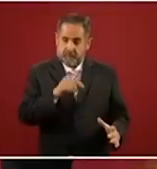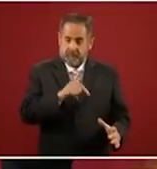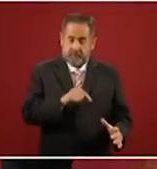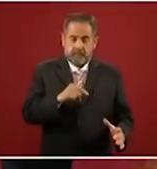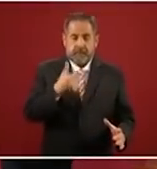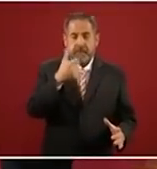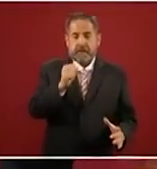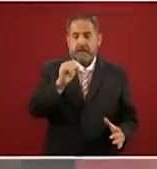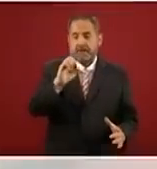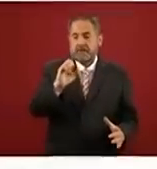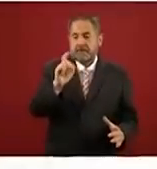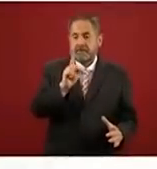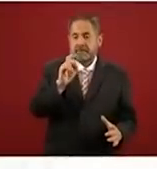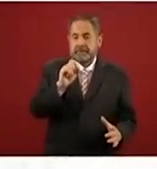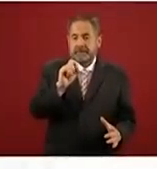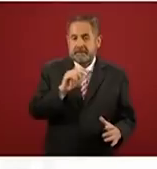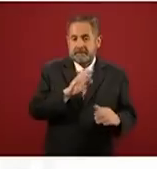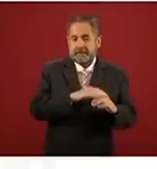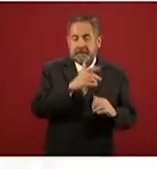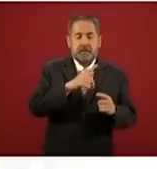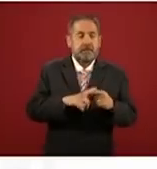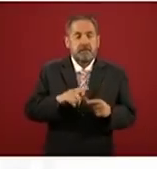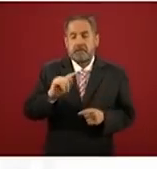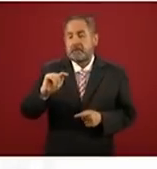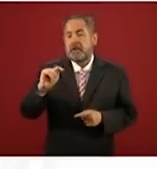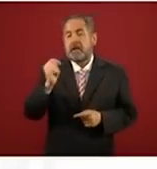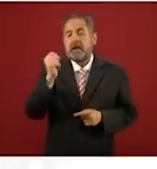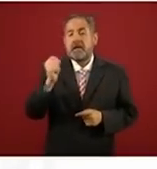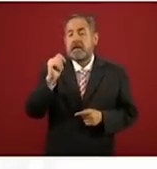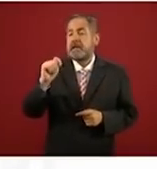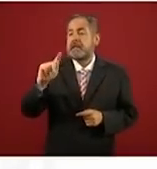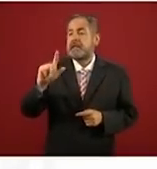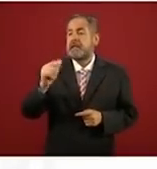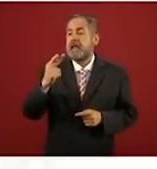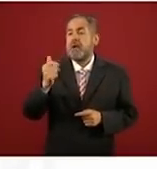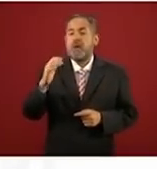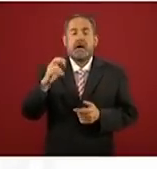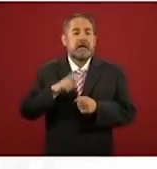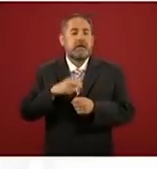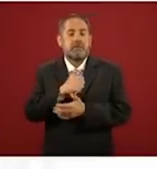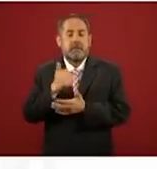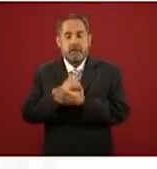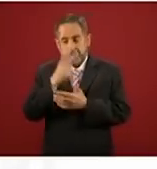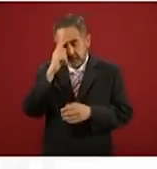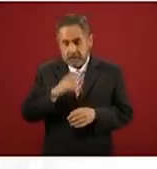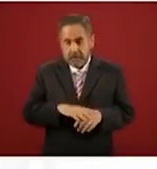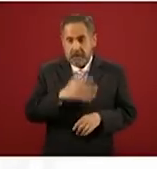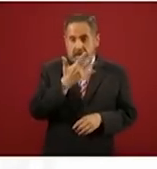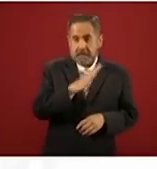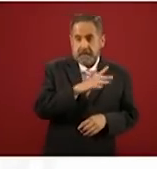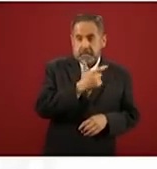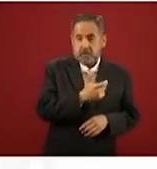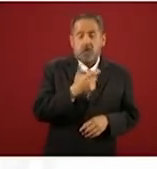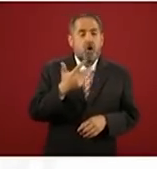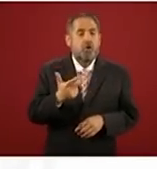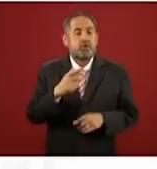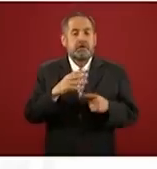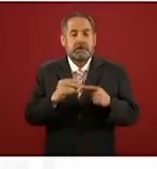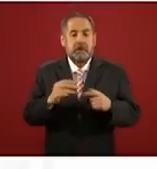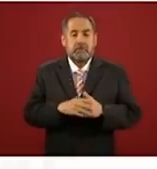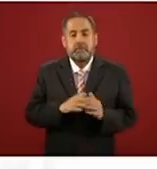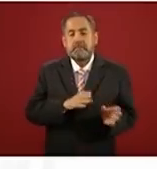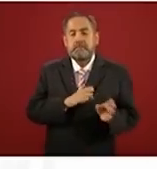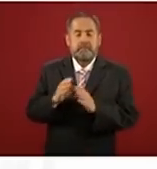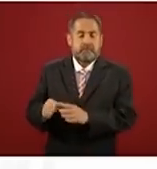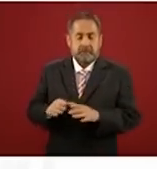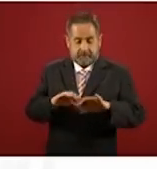gas express nieto en el agua que en la ciudad de mexico con un precio de 10 10 pesos con 8 centavos por litro mientras